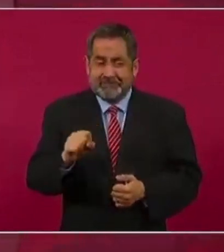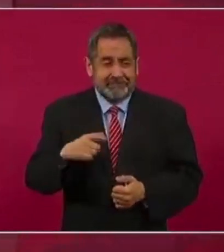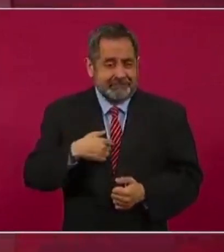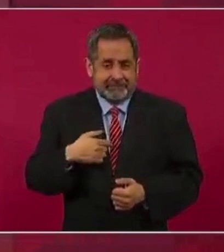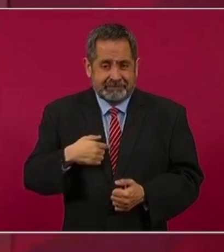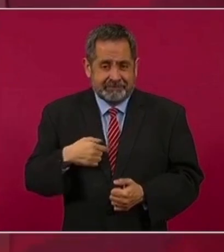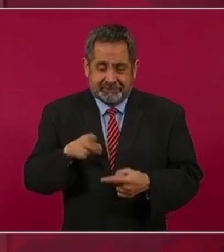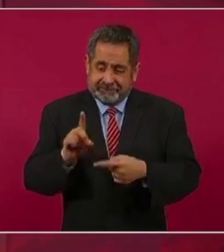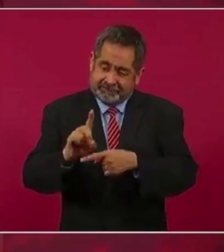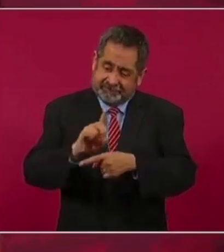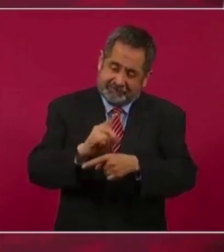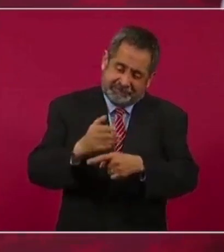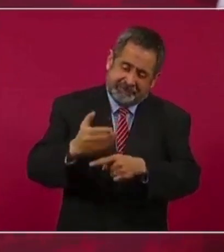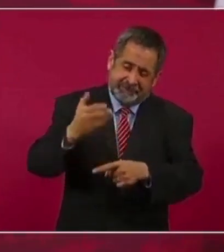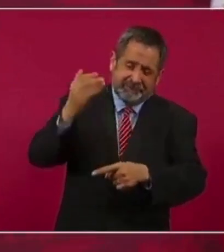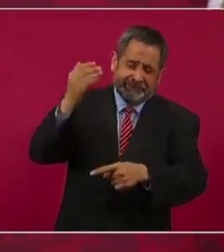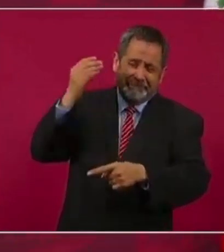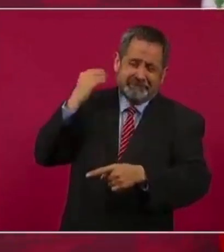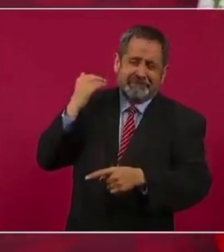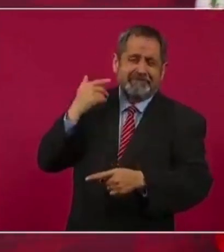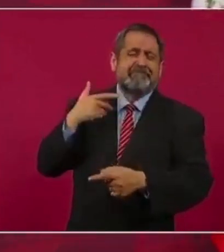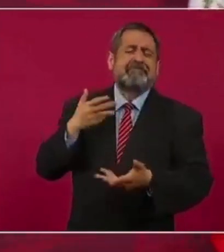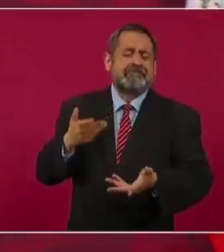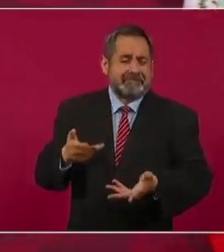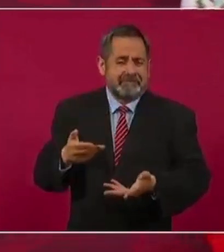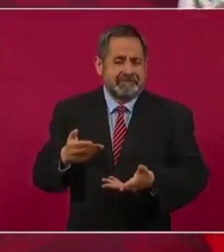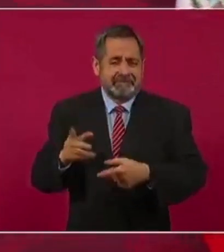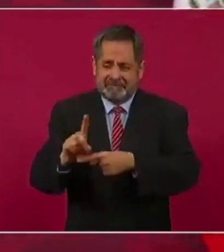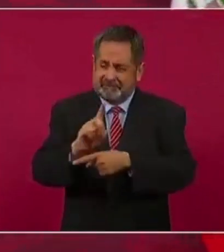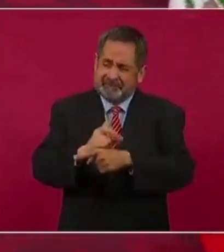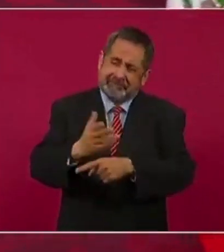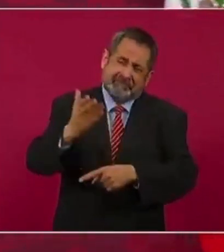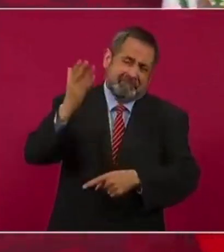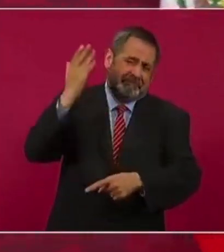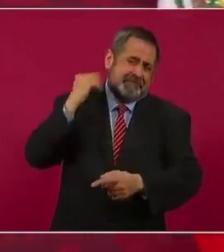Pues si ya se descubrió que existían